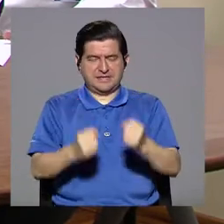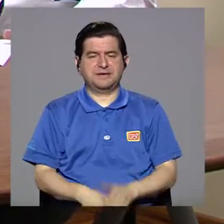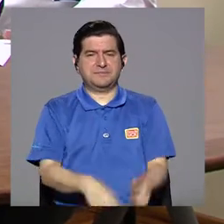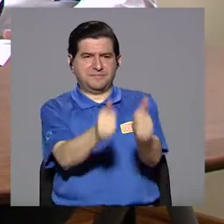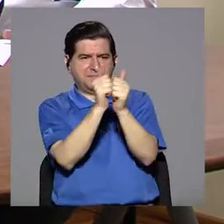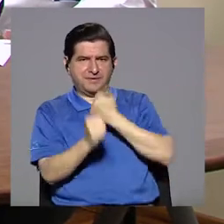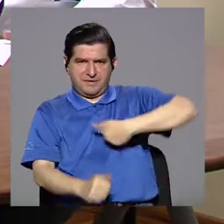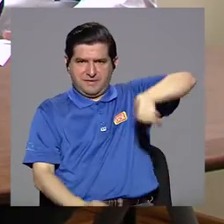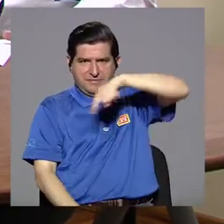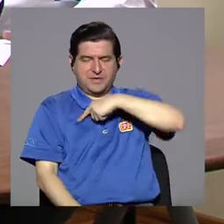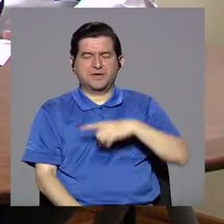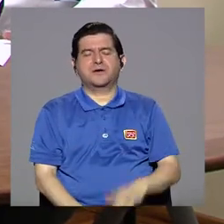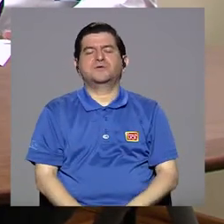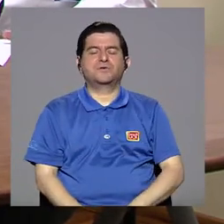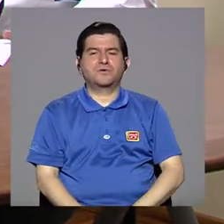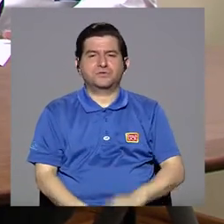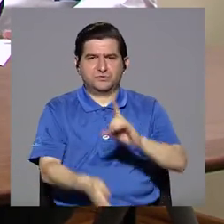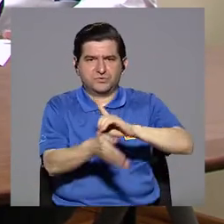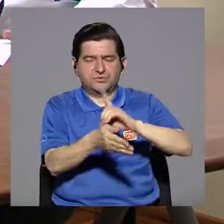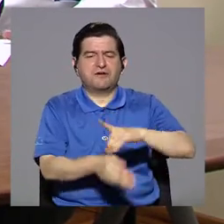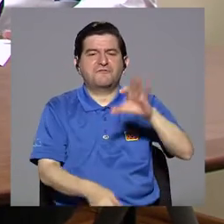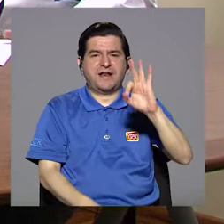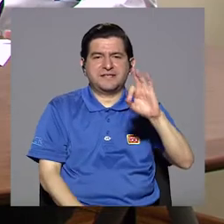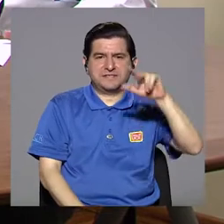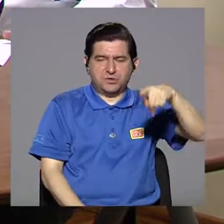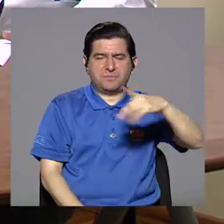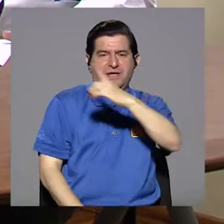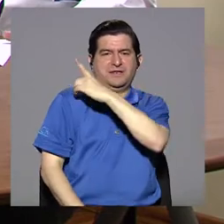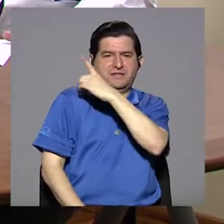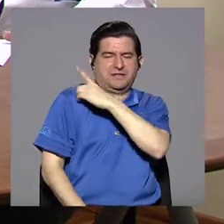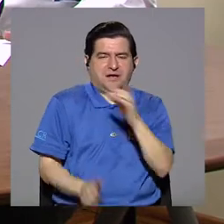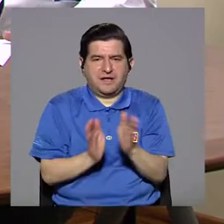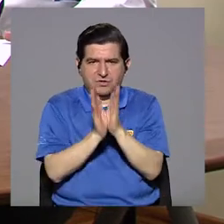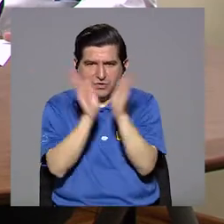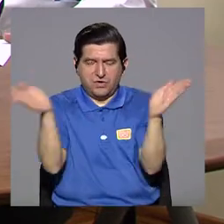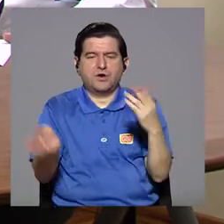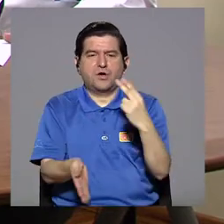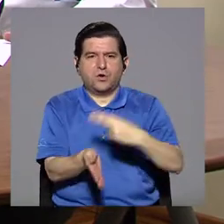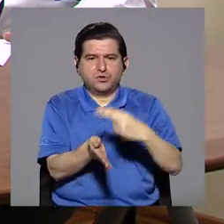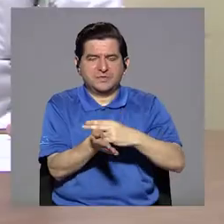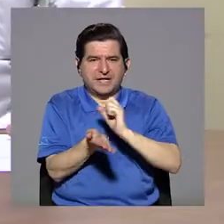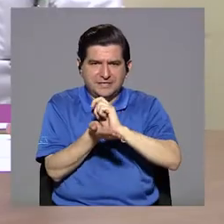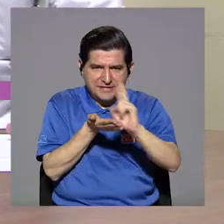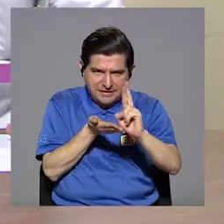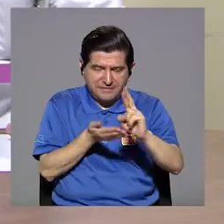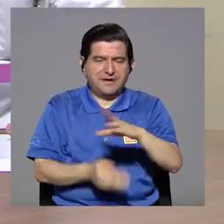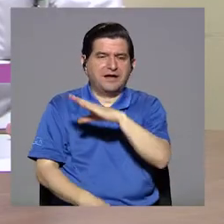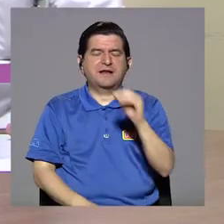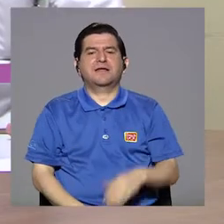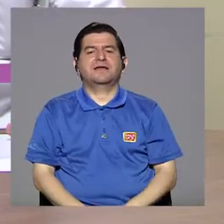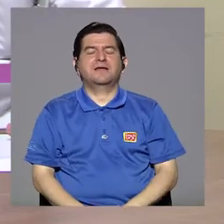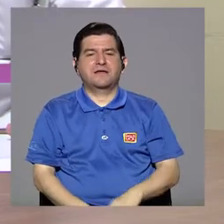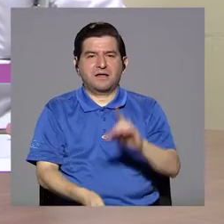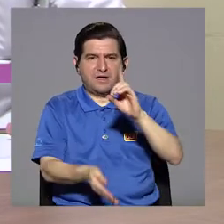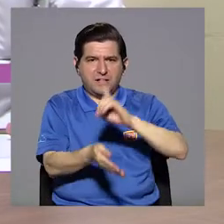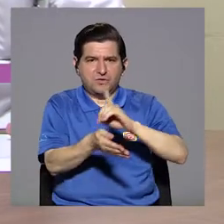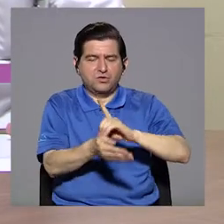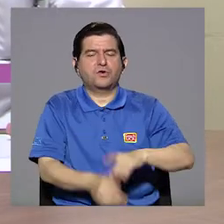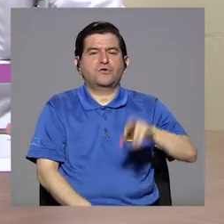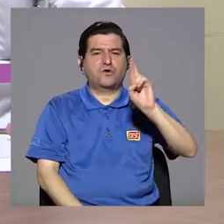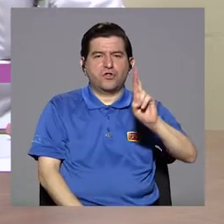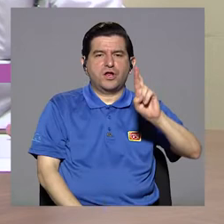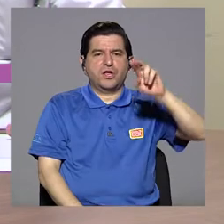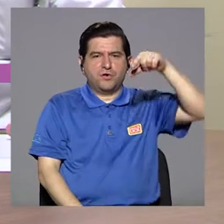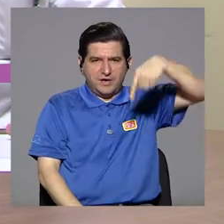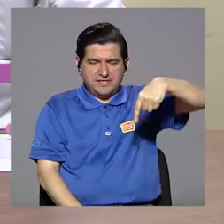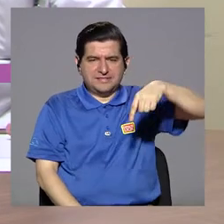están con nosotros los doctores francisco pérez es el director general del hospital san rafael y el doctor rodrigo